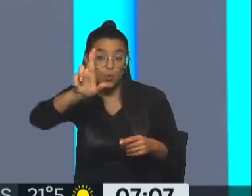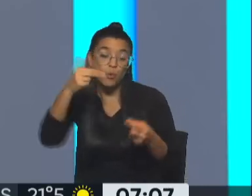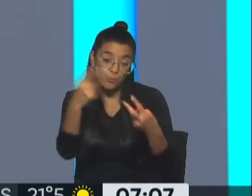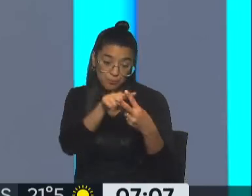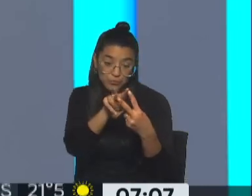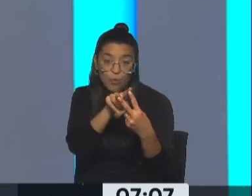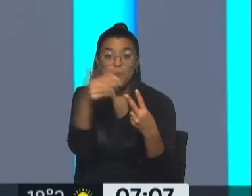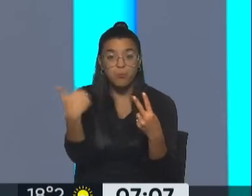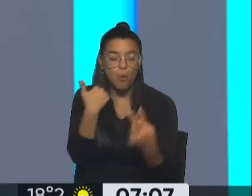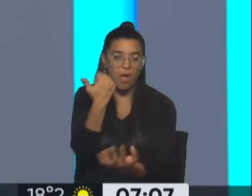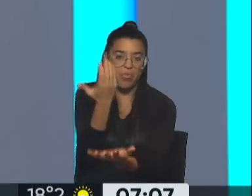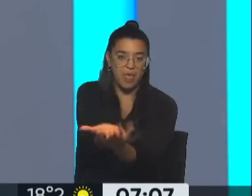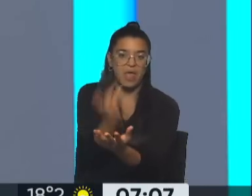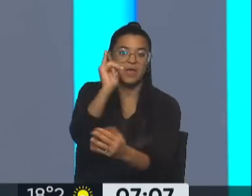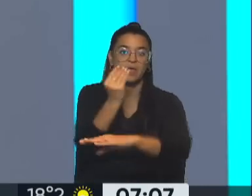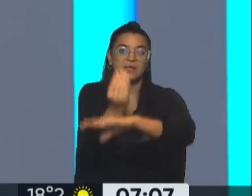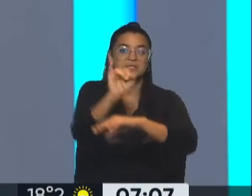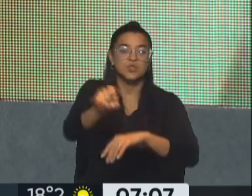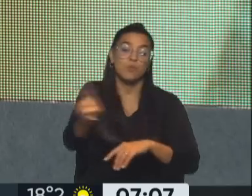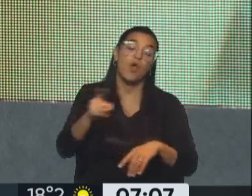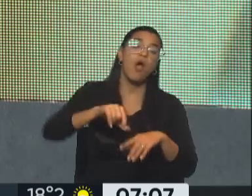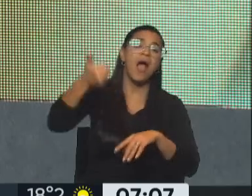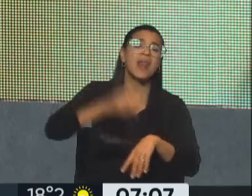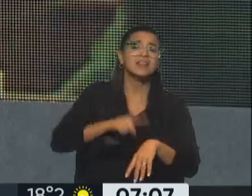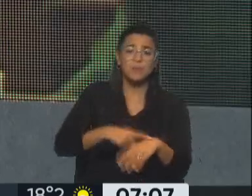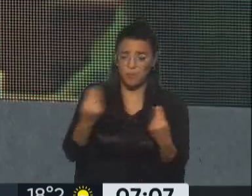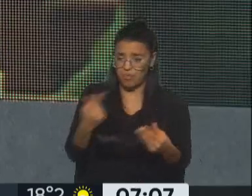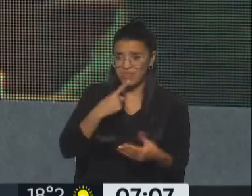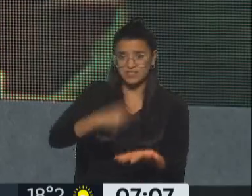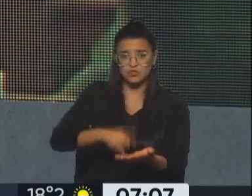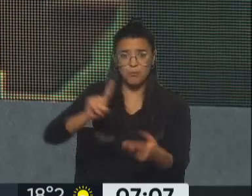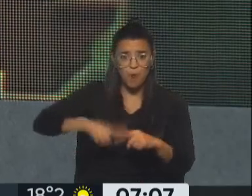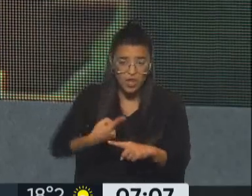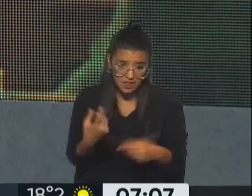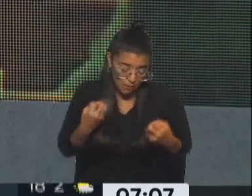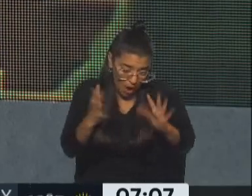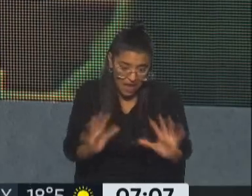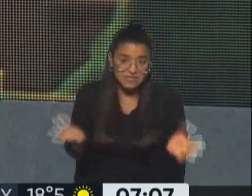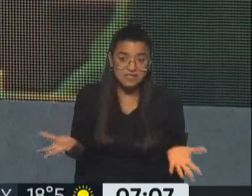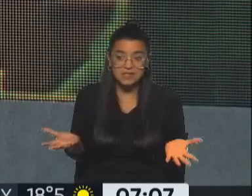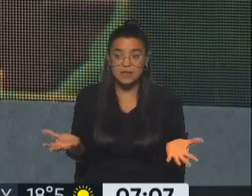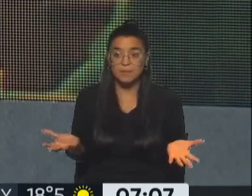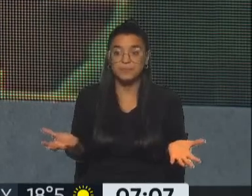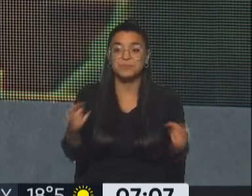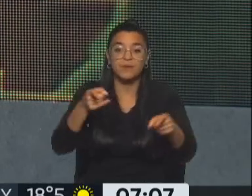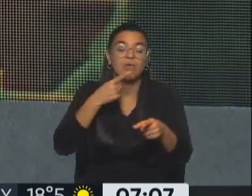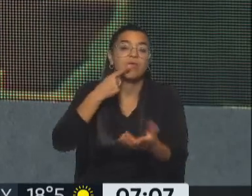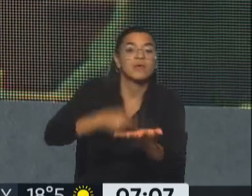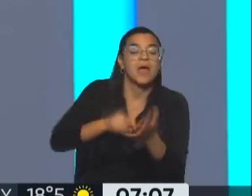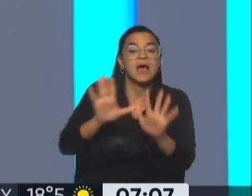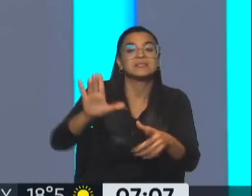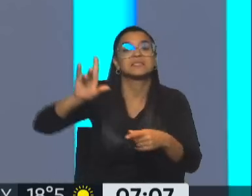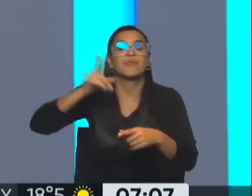pueden presentarse o no. Ahora, ganar tiempo en el marco de una decisión política, porque eso es lo que termina definiendo el fallo de la Corte, una